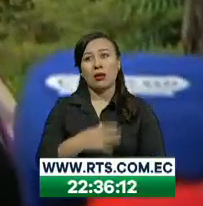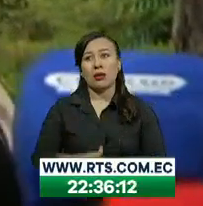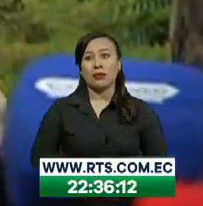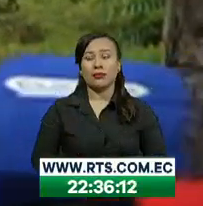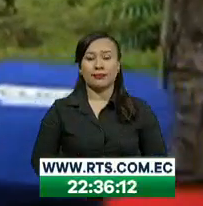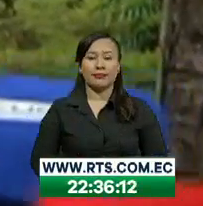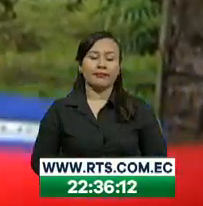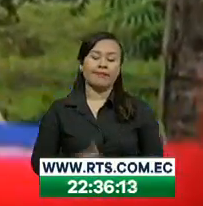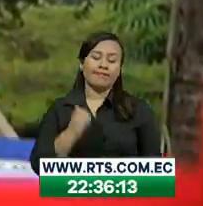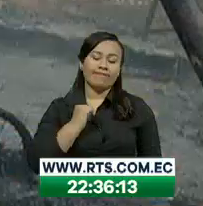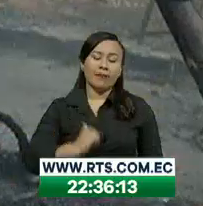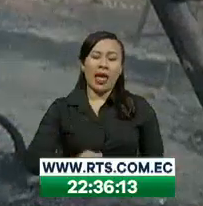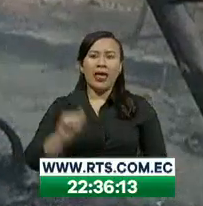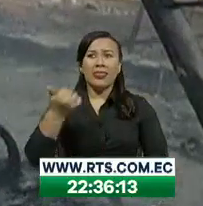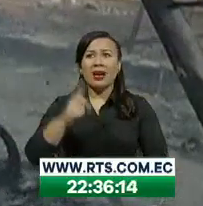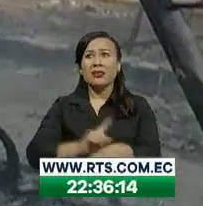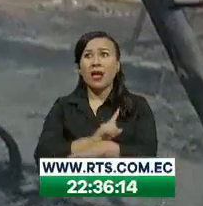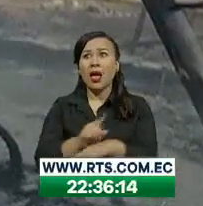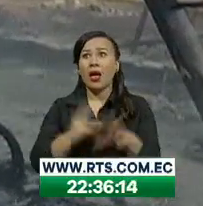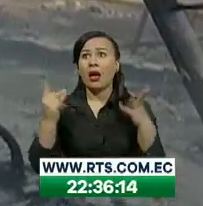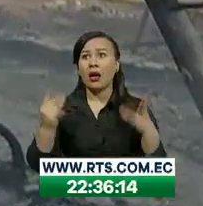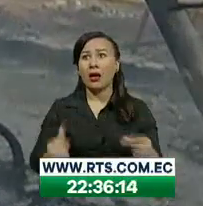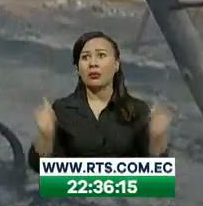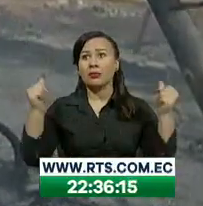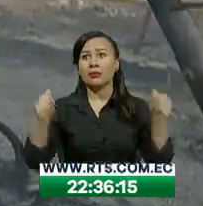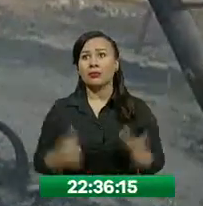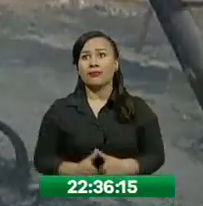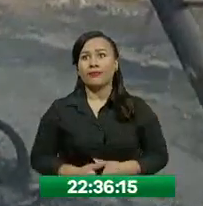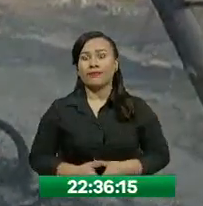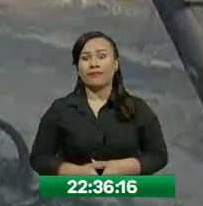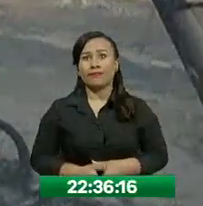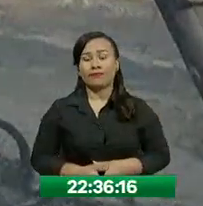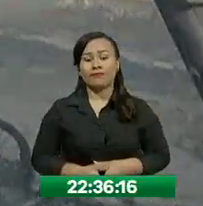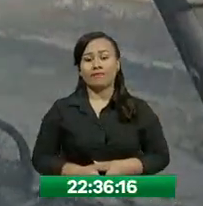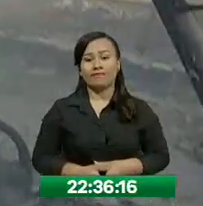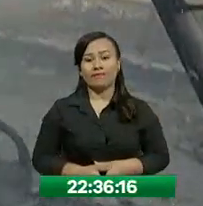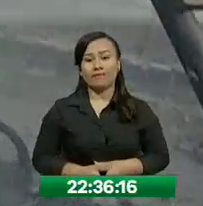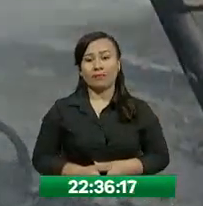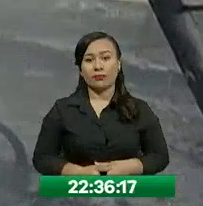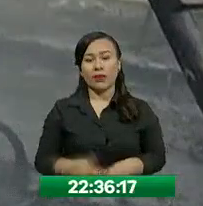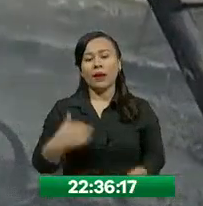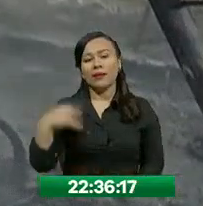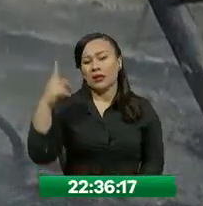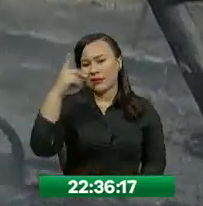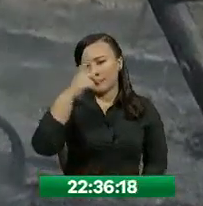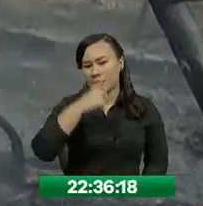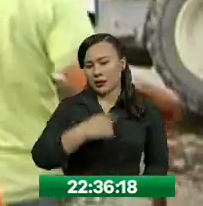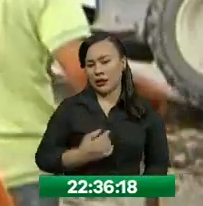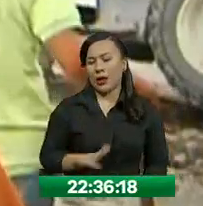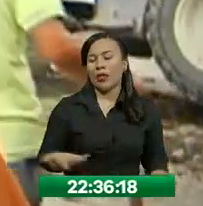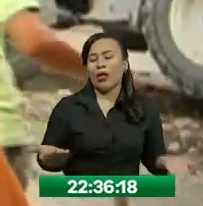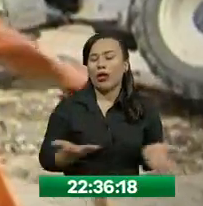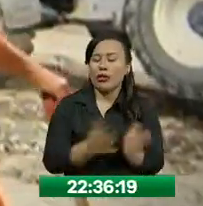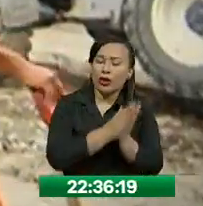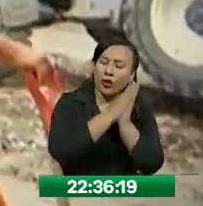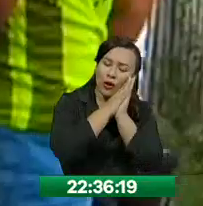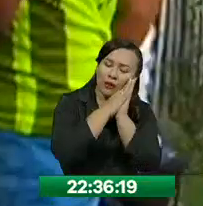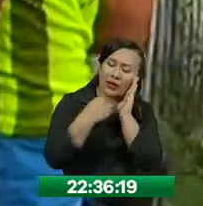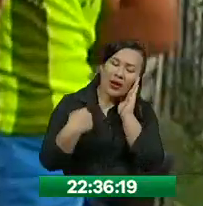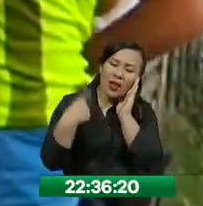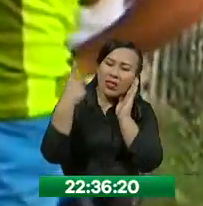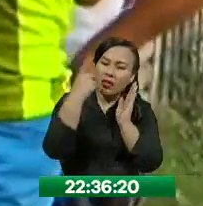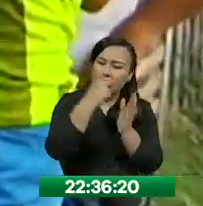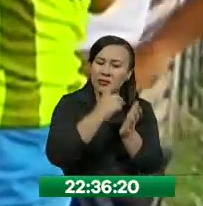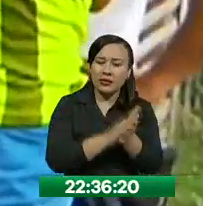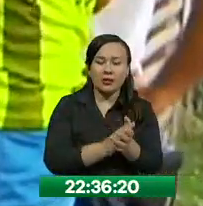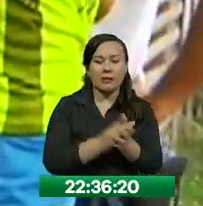algo en 10 segundos. Totalmente dolorida, señorita. Sí. Tener a dónde dormir, más que todo. Pero